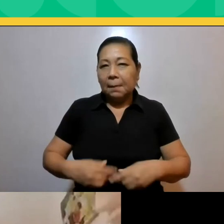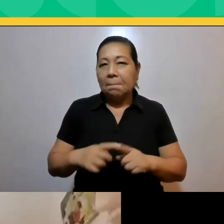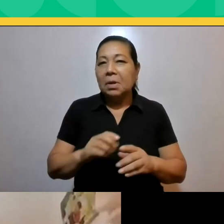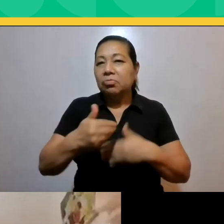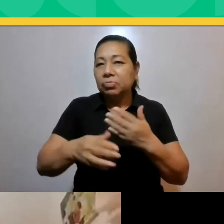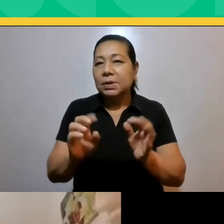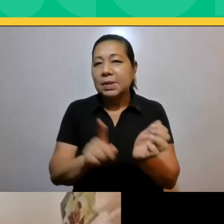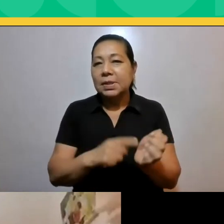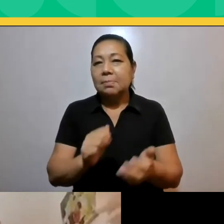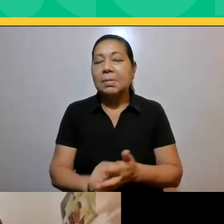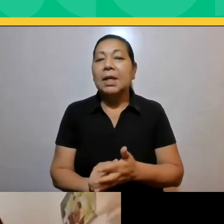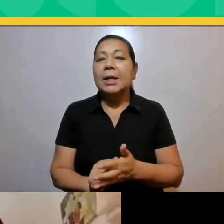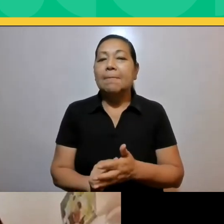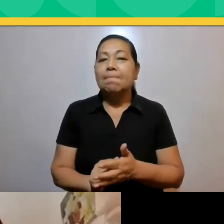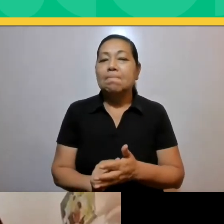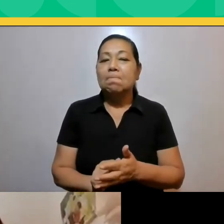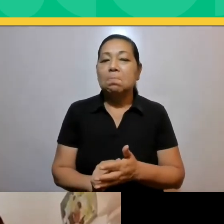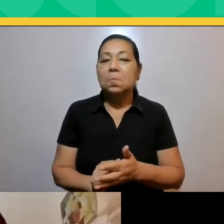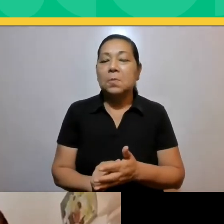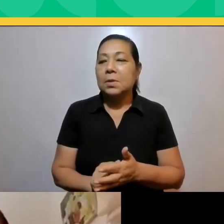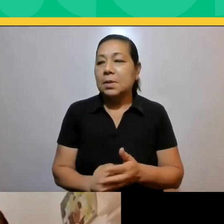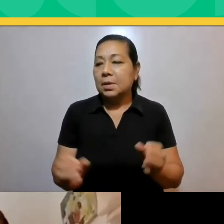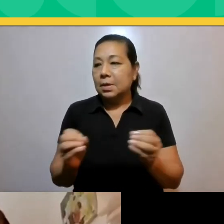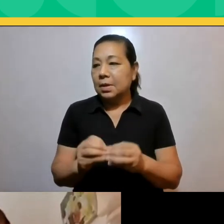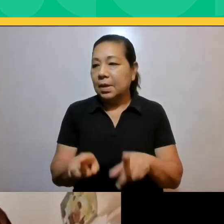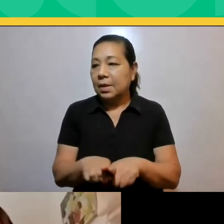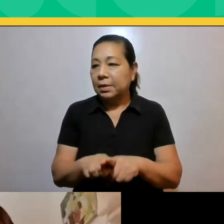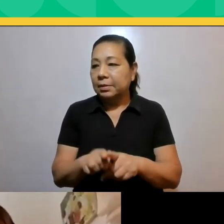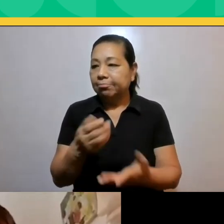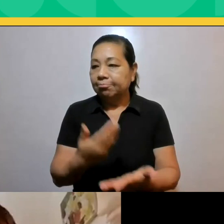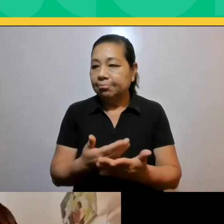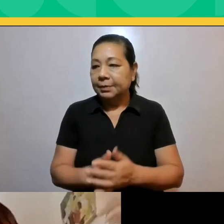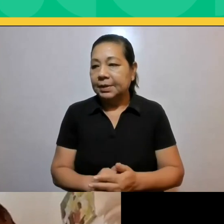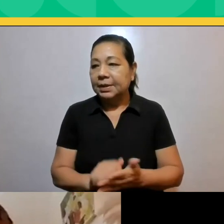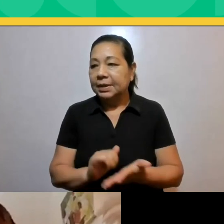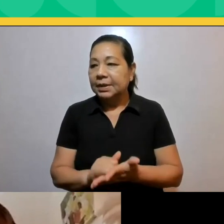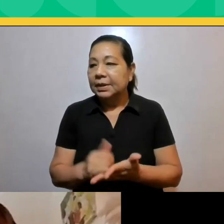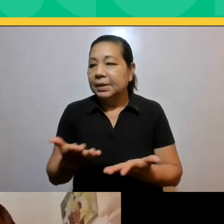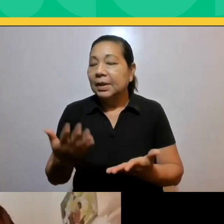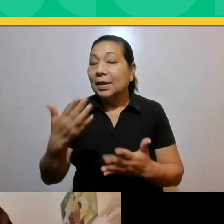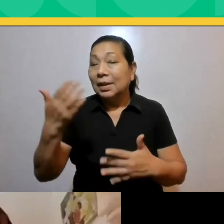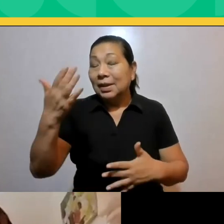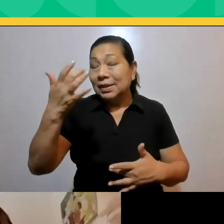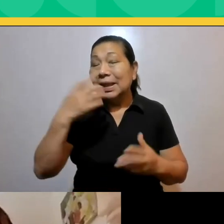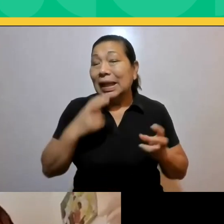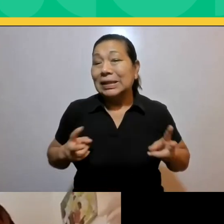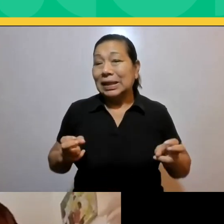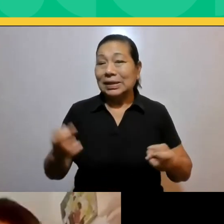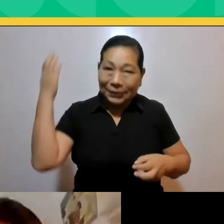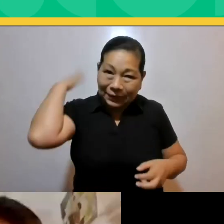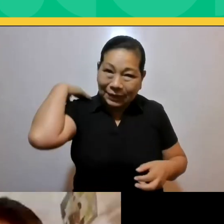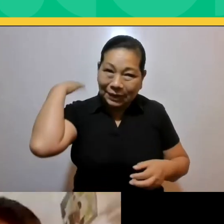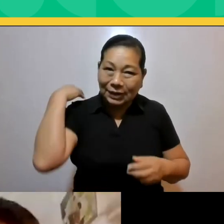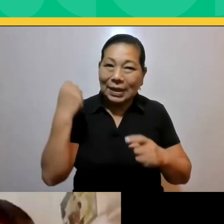frecuencia. Este, y claro, probablemente el que hace cáncer de pulmón es un